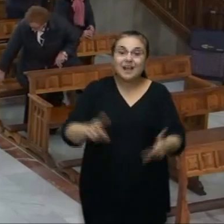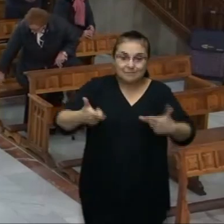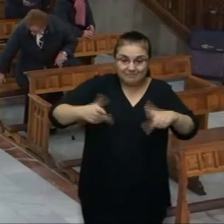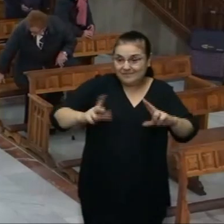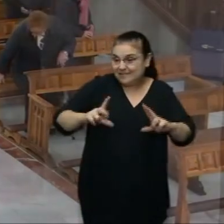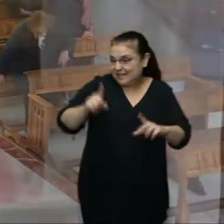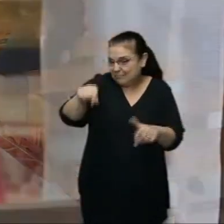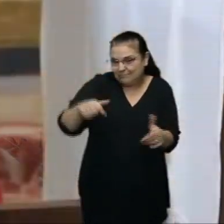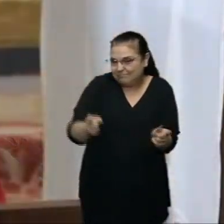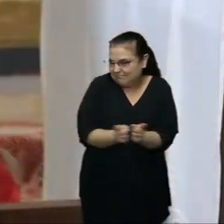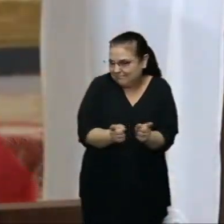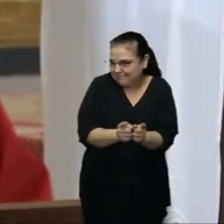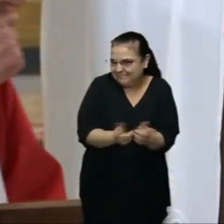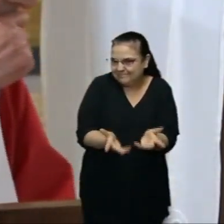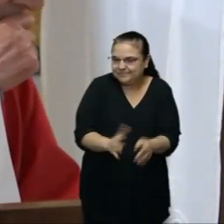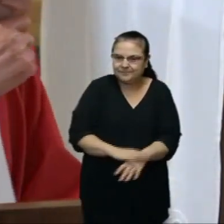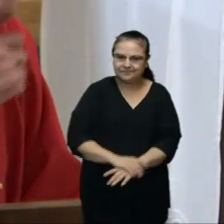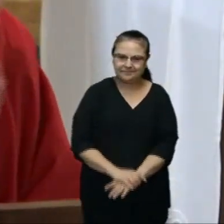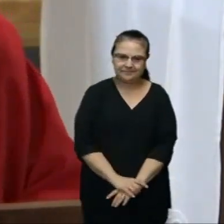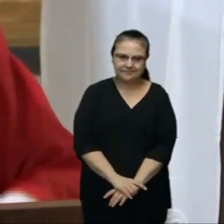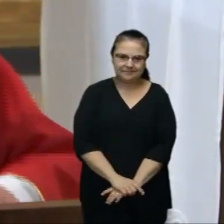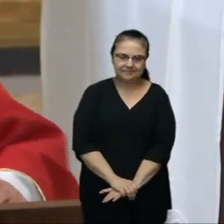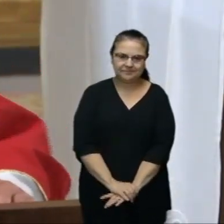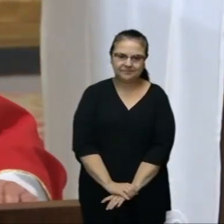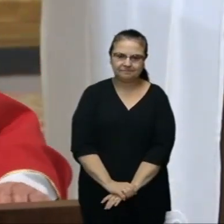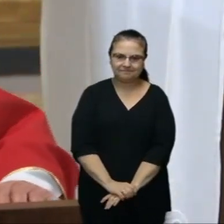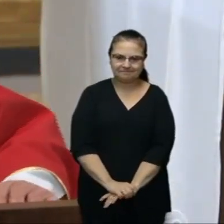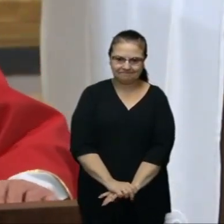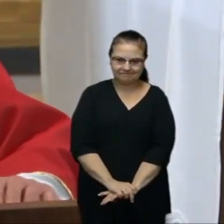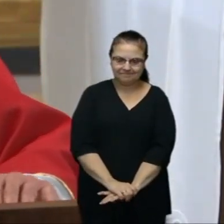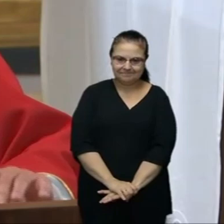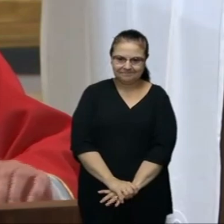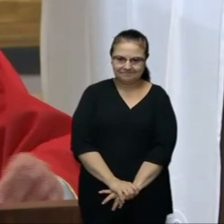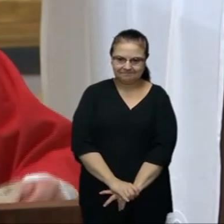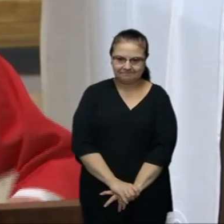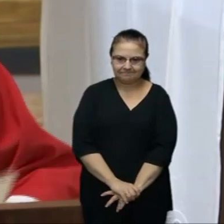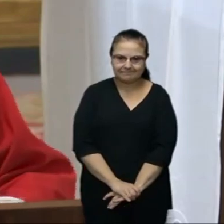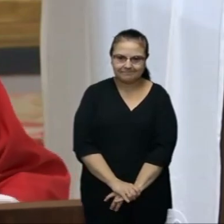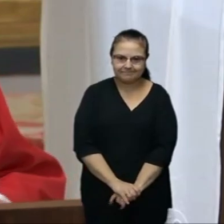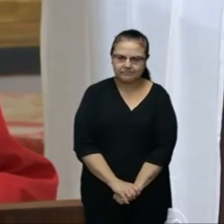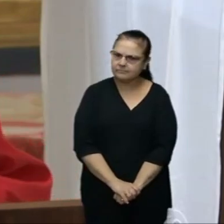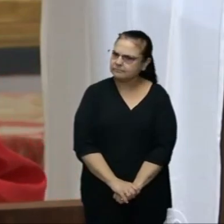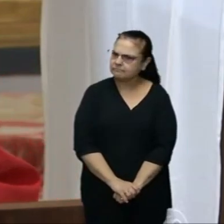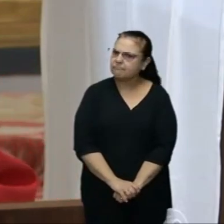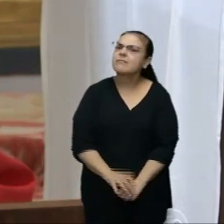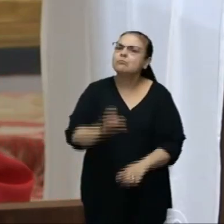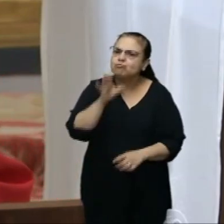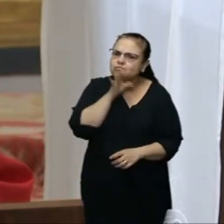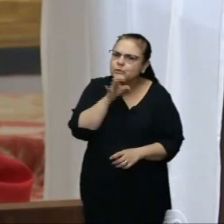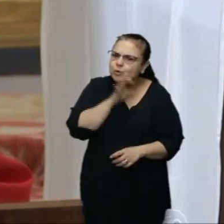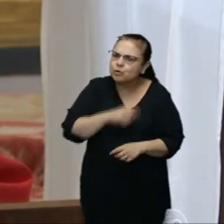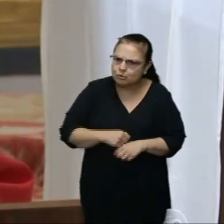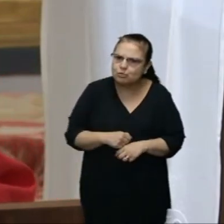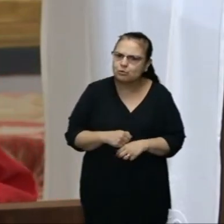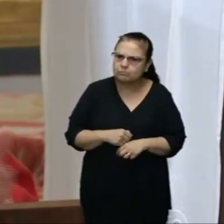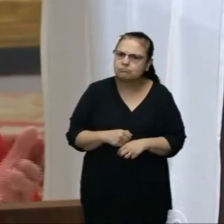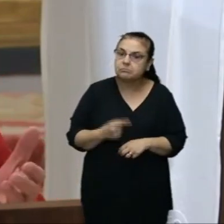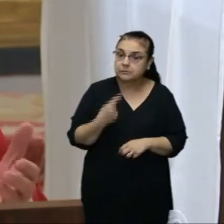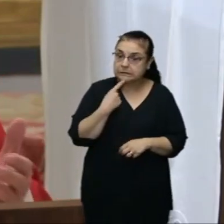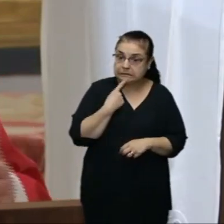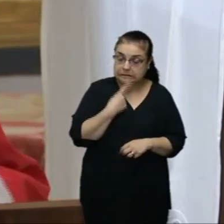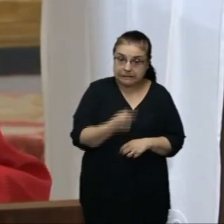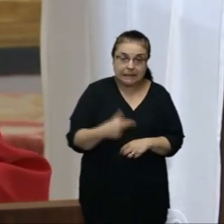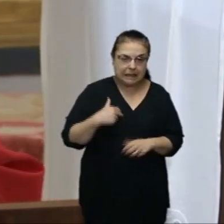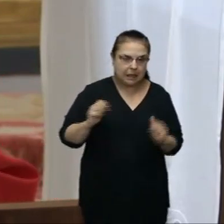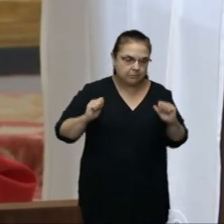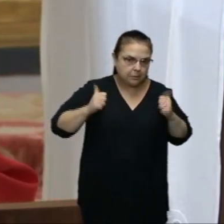Sentaos un momento. Es curioso como os decía al